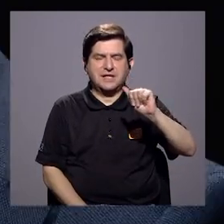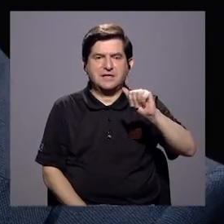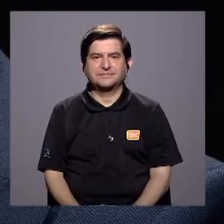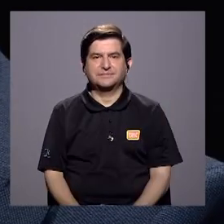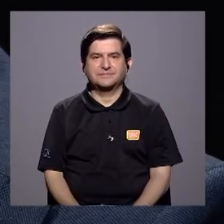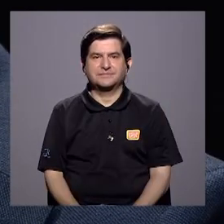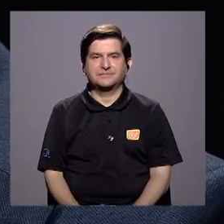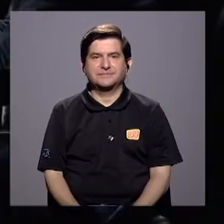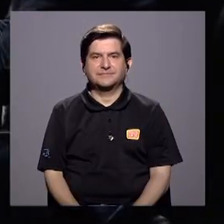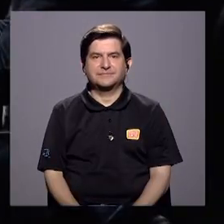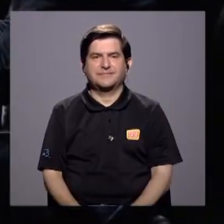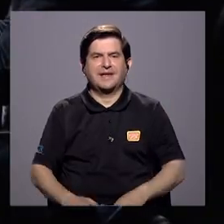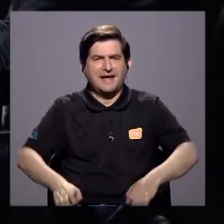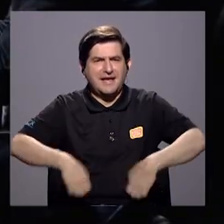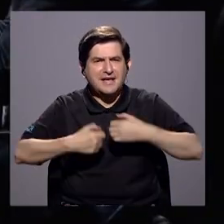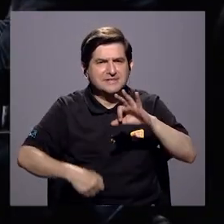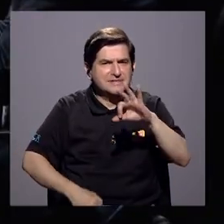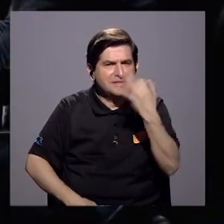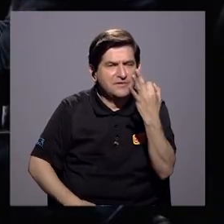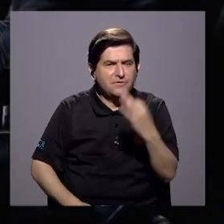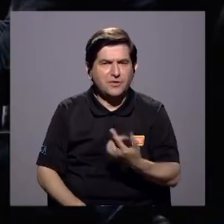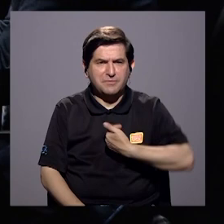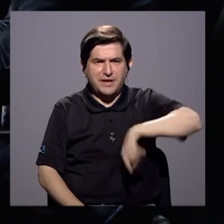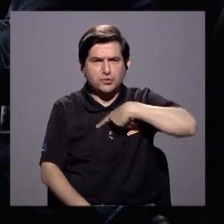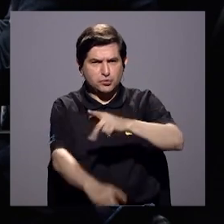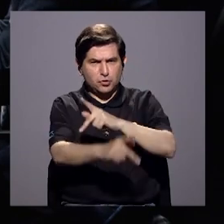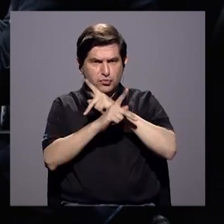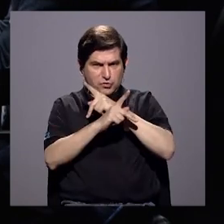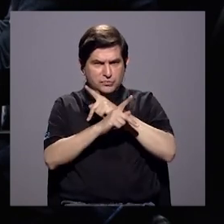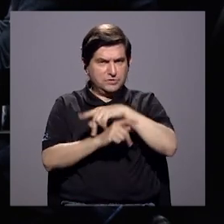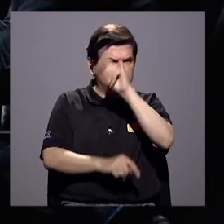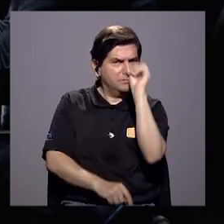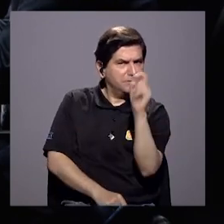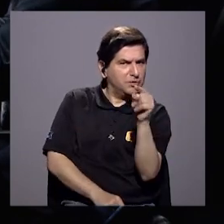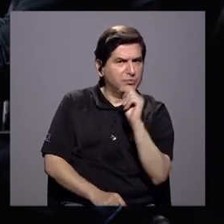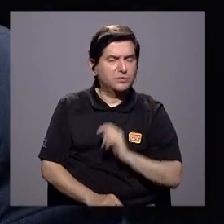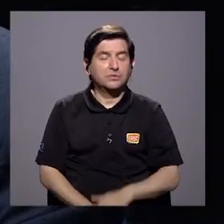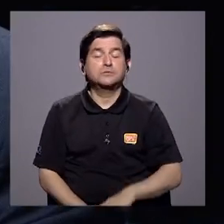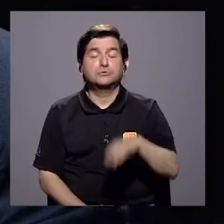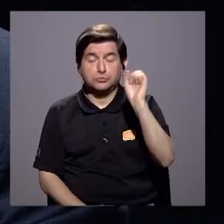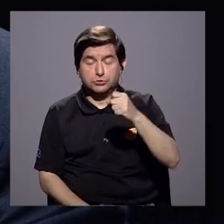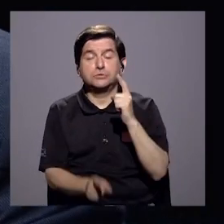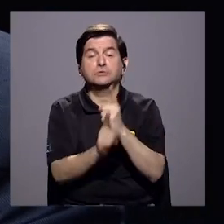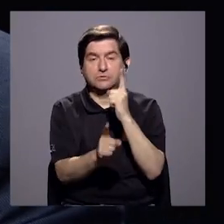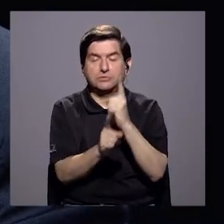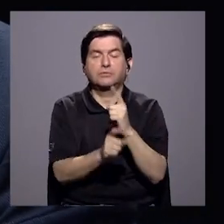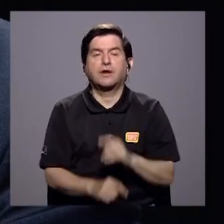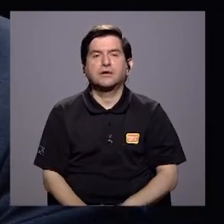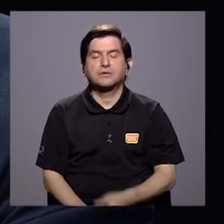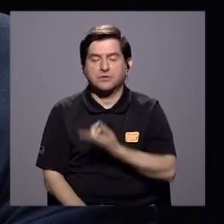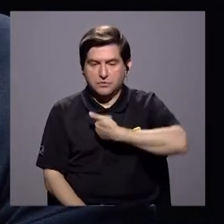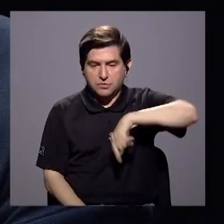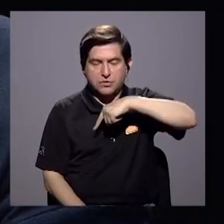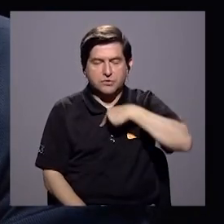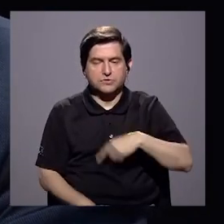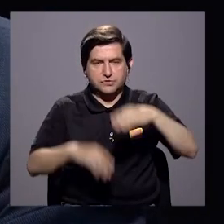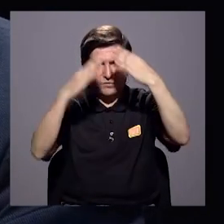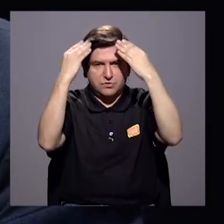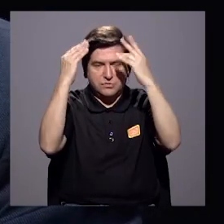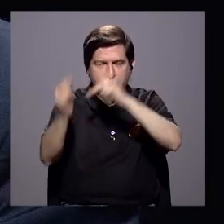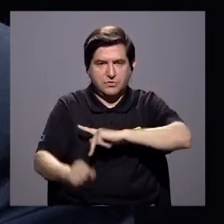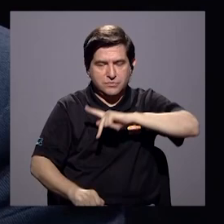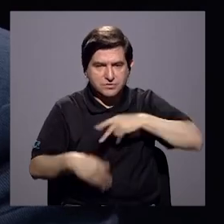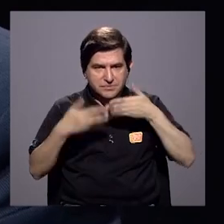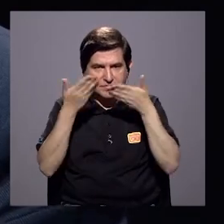para otro existen formas de protegernos donald judd si efectivamente cada vez que nosotros damos datos